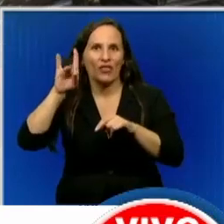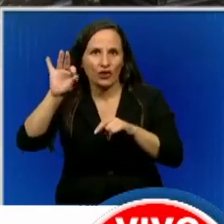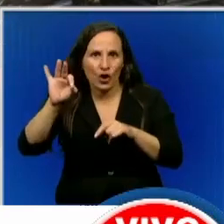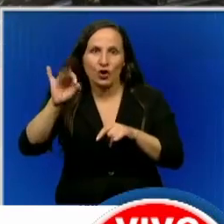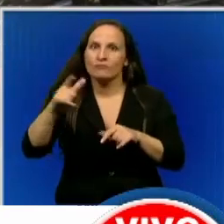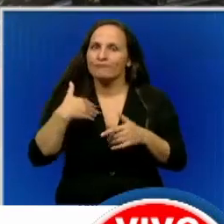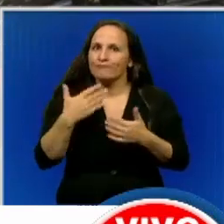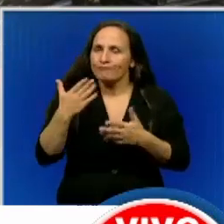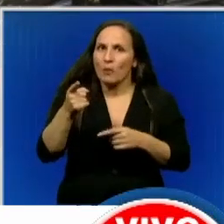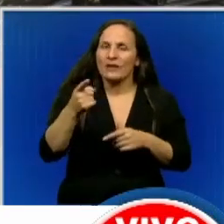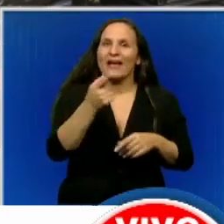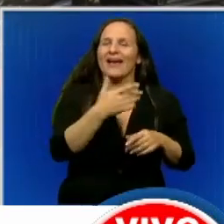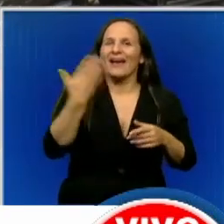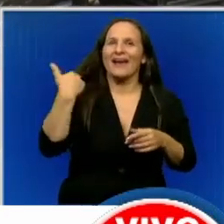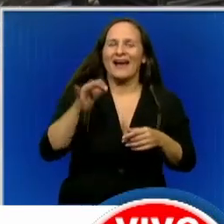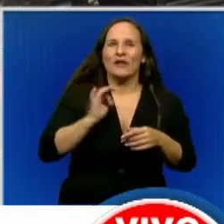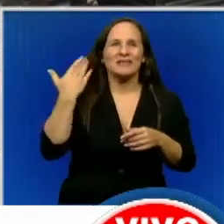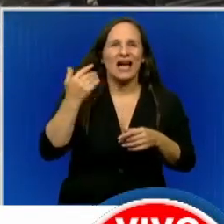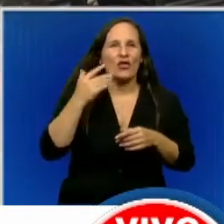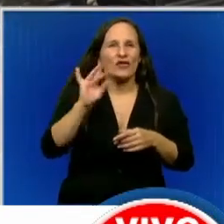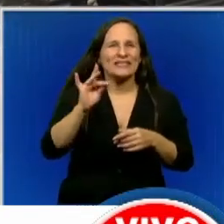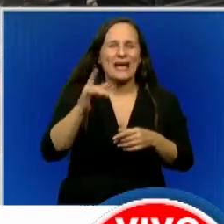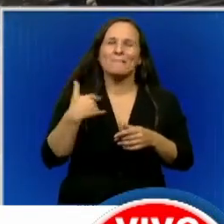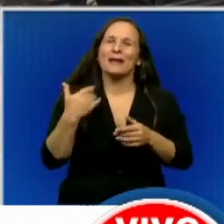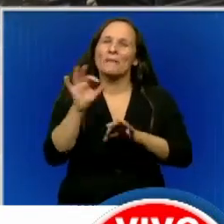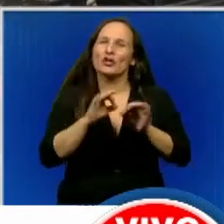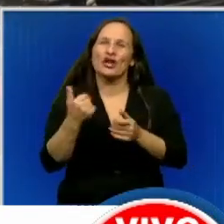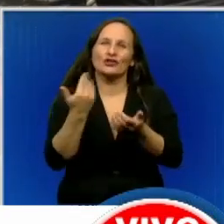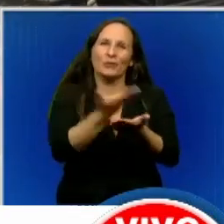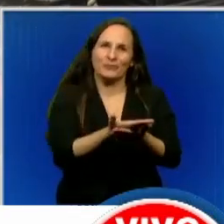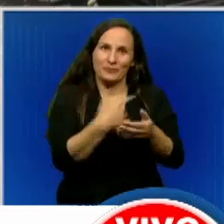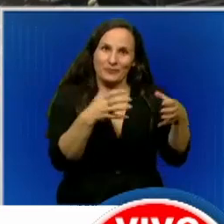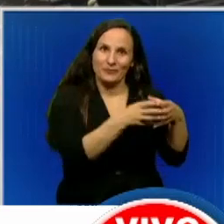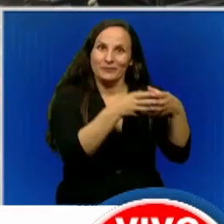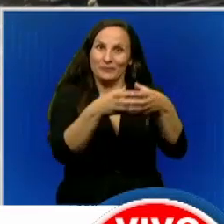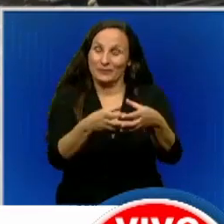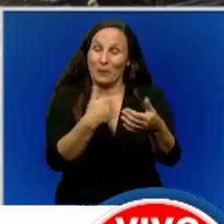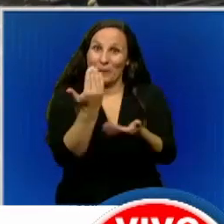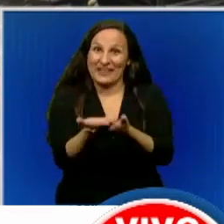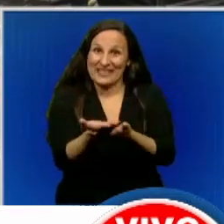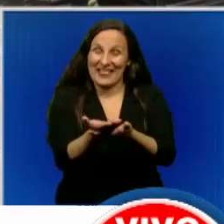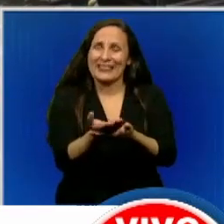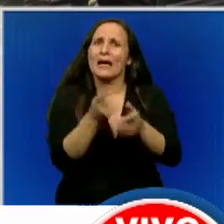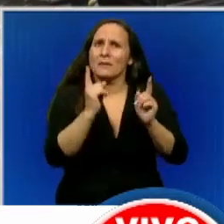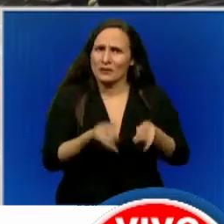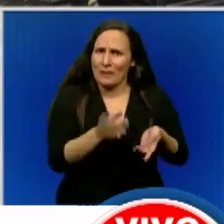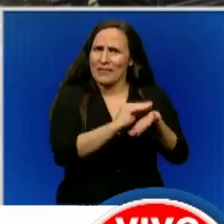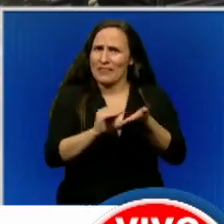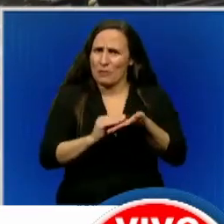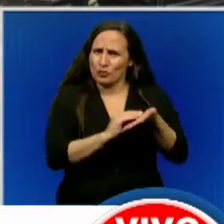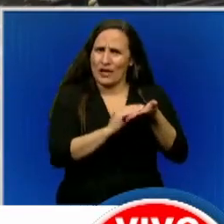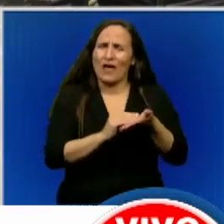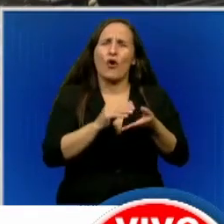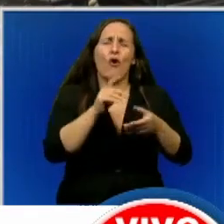en noviembre, diciembre del 2020, con un grupo de diputados, pero además acompañado por el trabajo de muchísimos politólogos